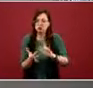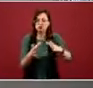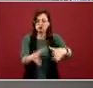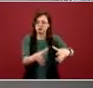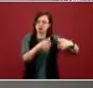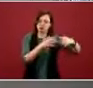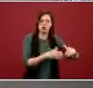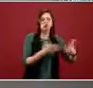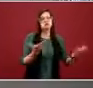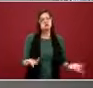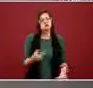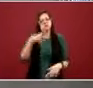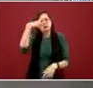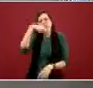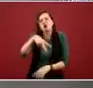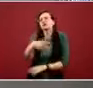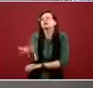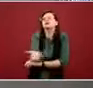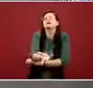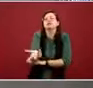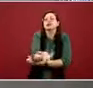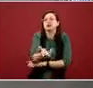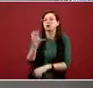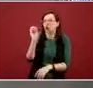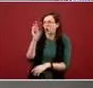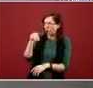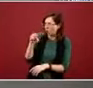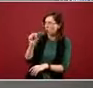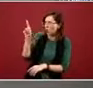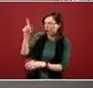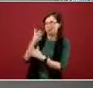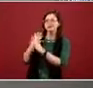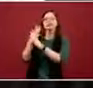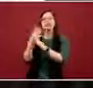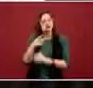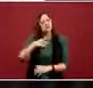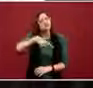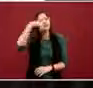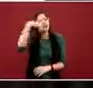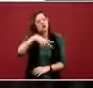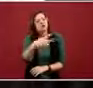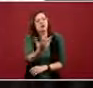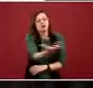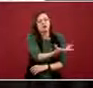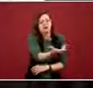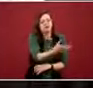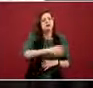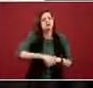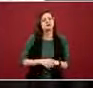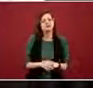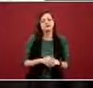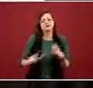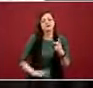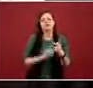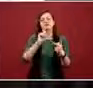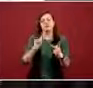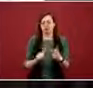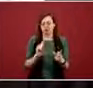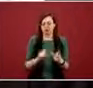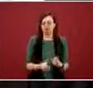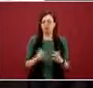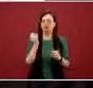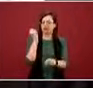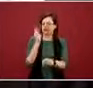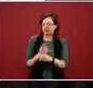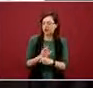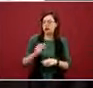esa declaración de la OMS? Y por el otro lado, ya entendimos que se adelantaron las medidas de fase 2, que hay